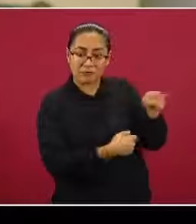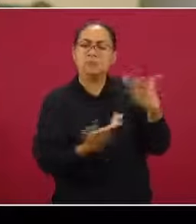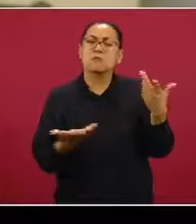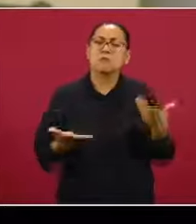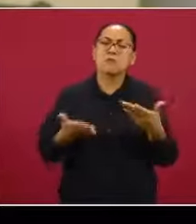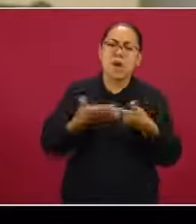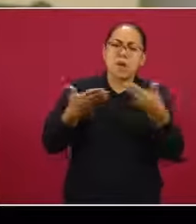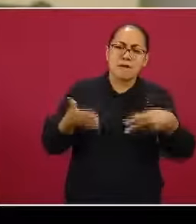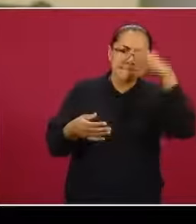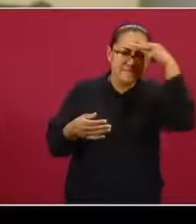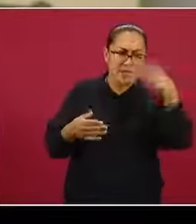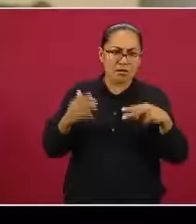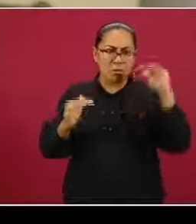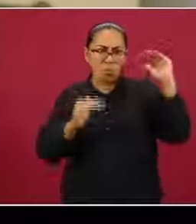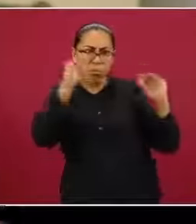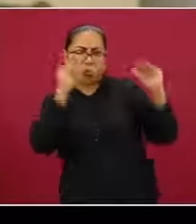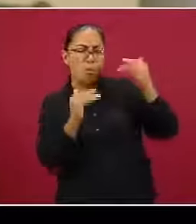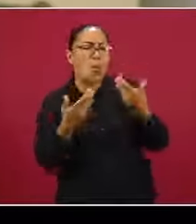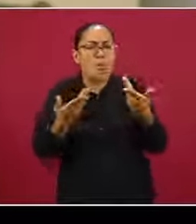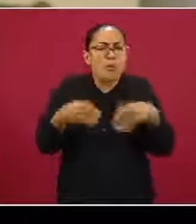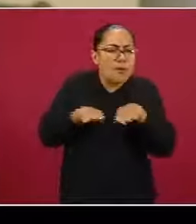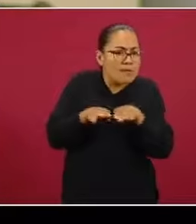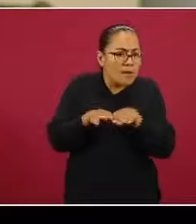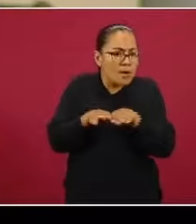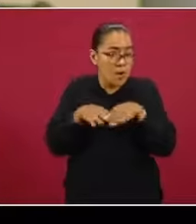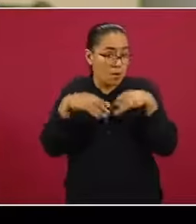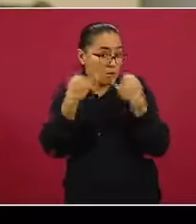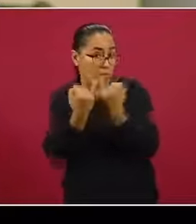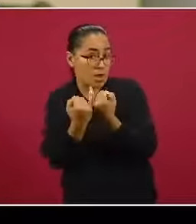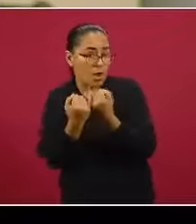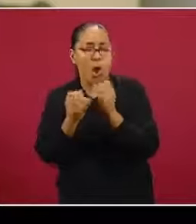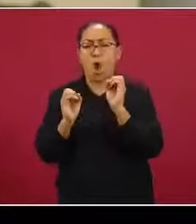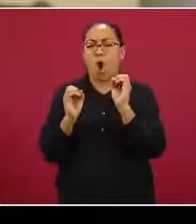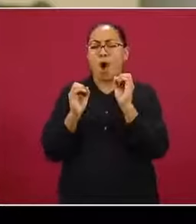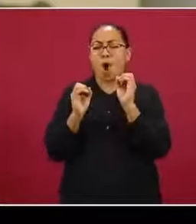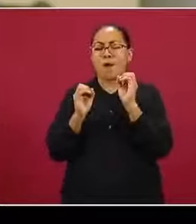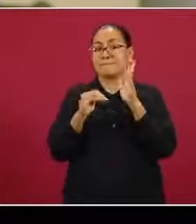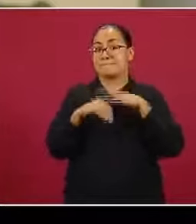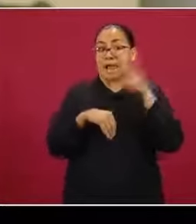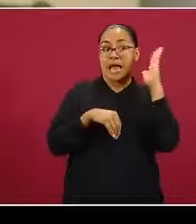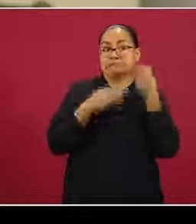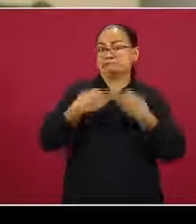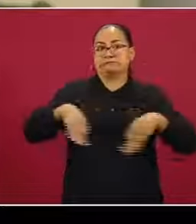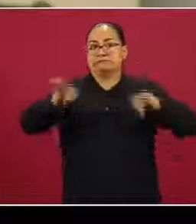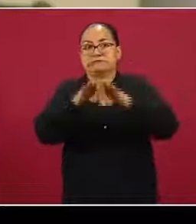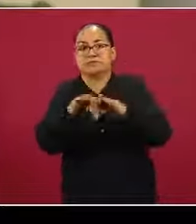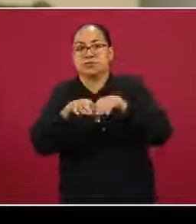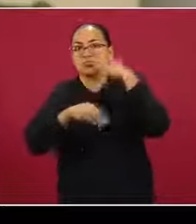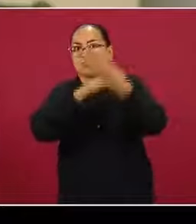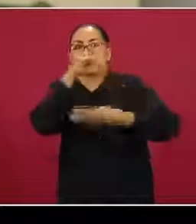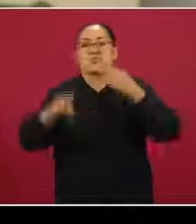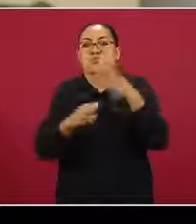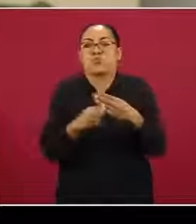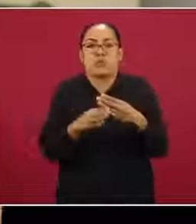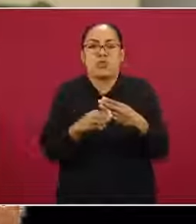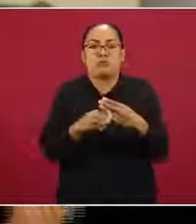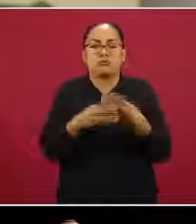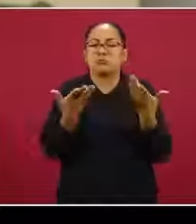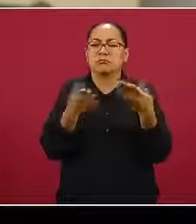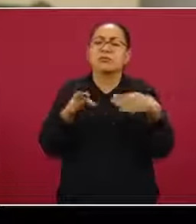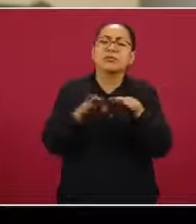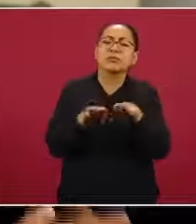reconocimiento? ¿Se trataría de los etiquetados más importantes a nivel mundial, que digamos no son todos los países, pero de esas muestras sería uno de los